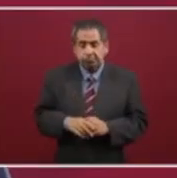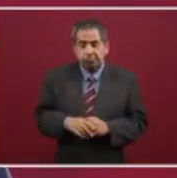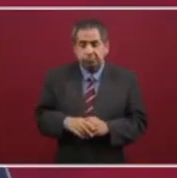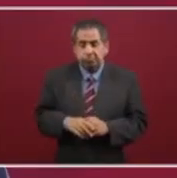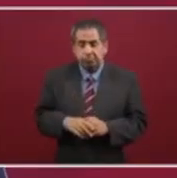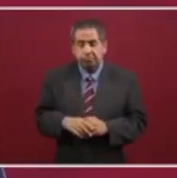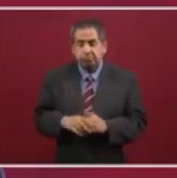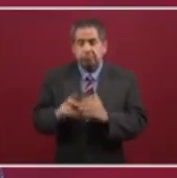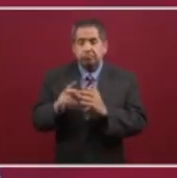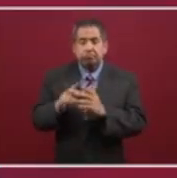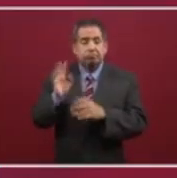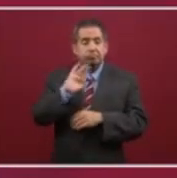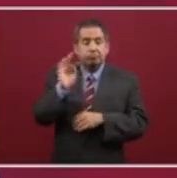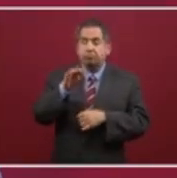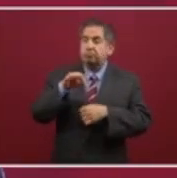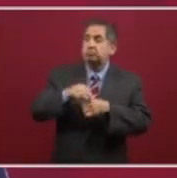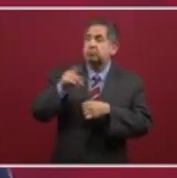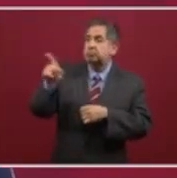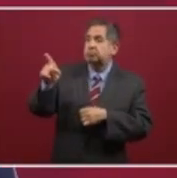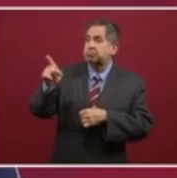para la revocación del mandato.